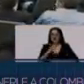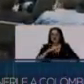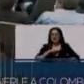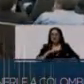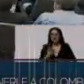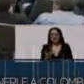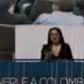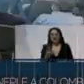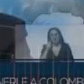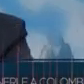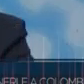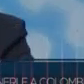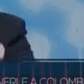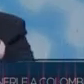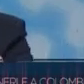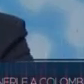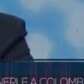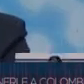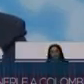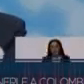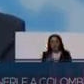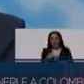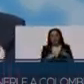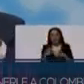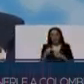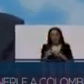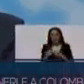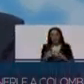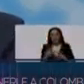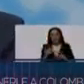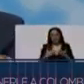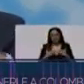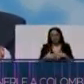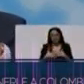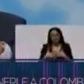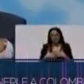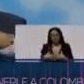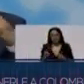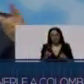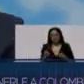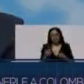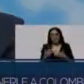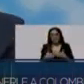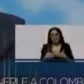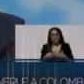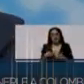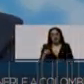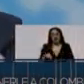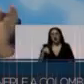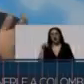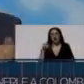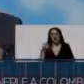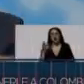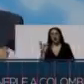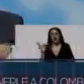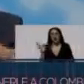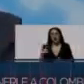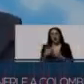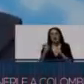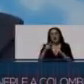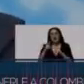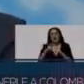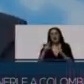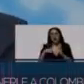La gente no quiere más esa autocracia ni ninguna otra. En el fondo lo que hay es una lucha por la libertad, por